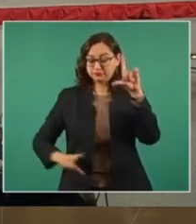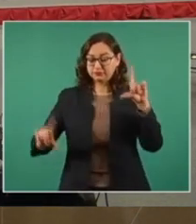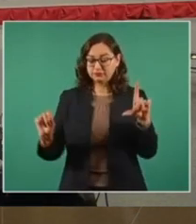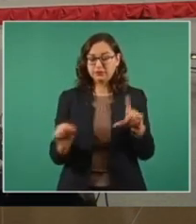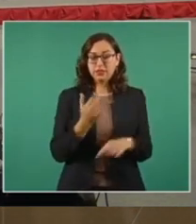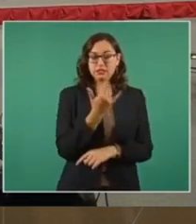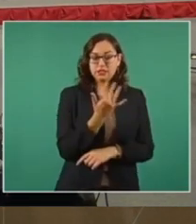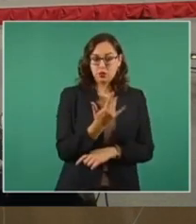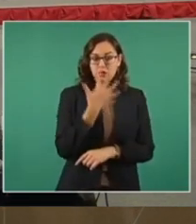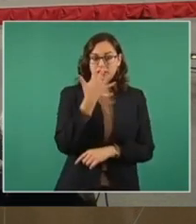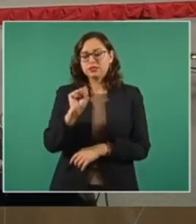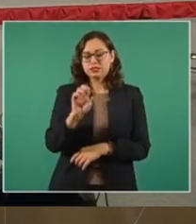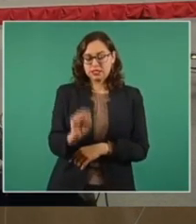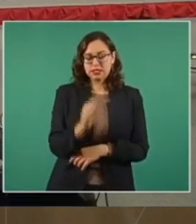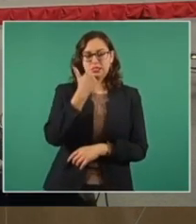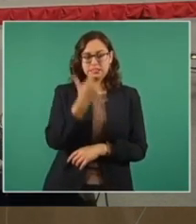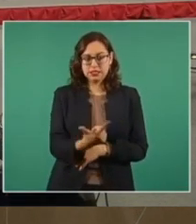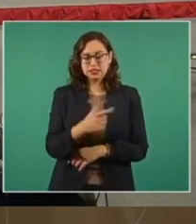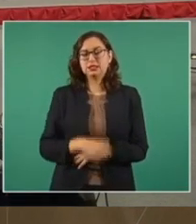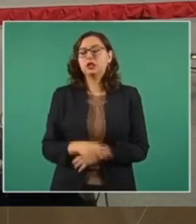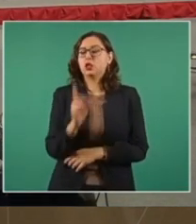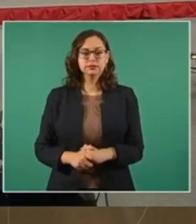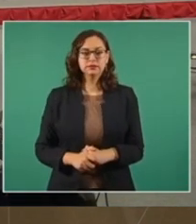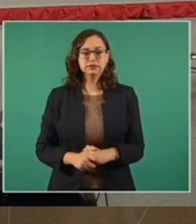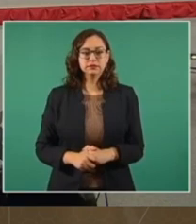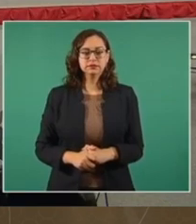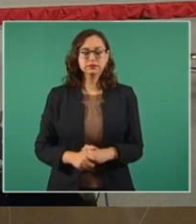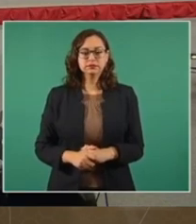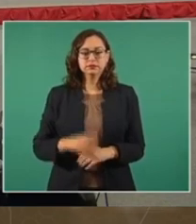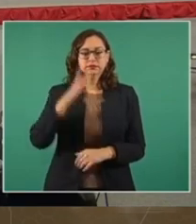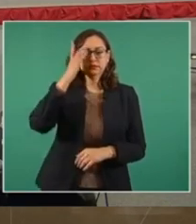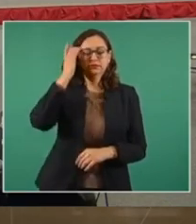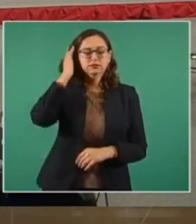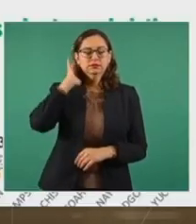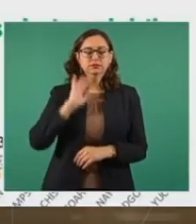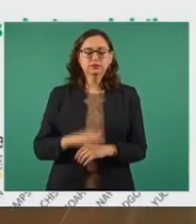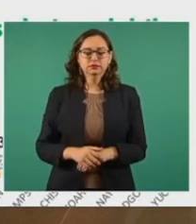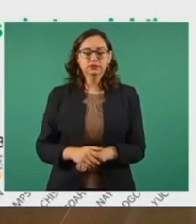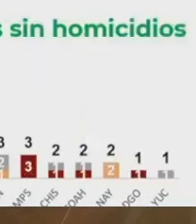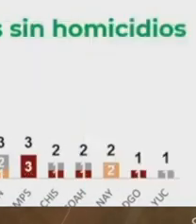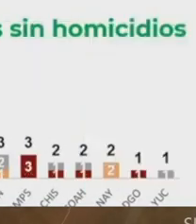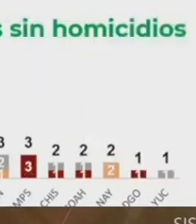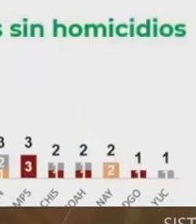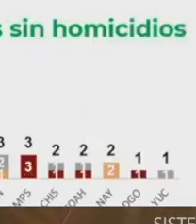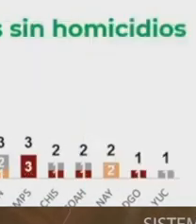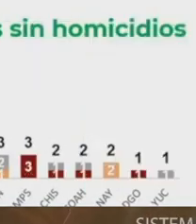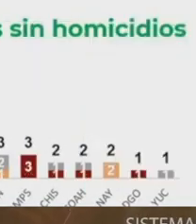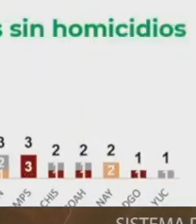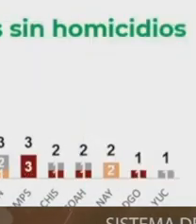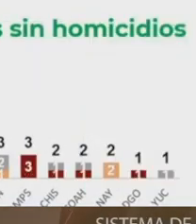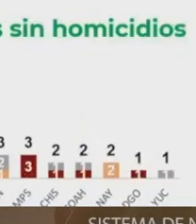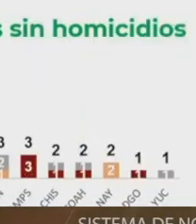país, sábado 77 y ayer 84. En los tres días,